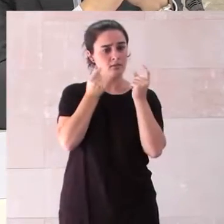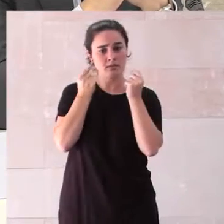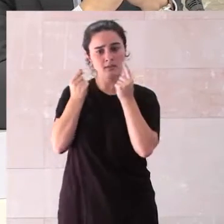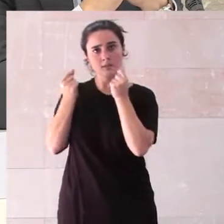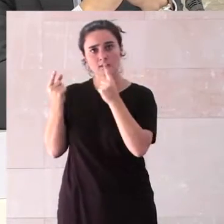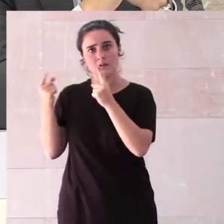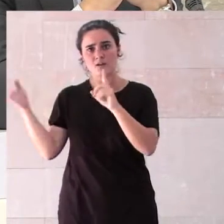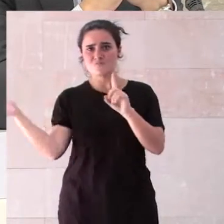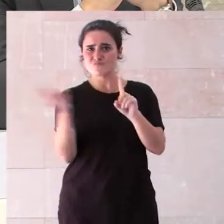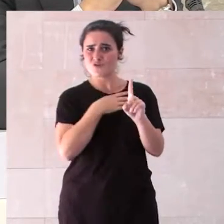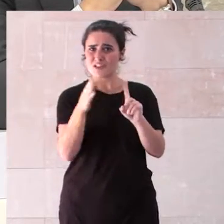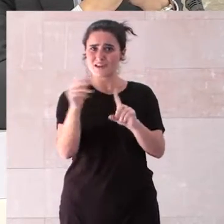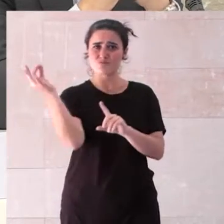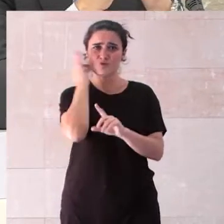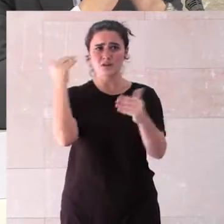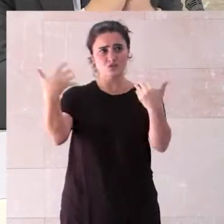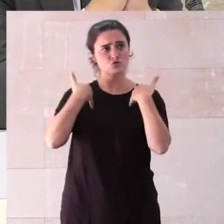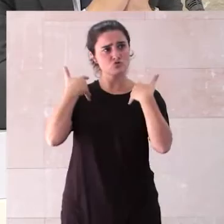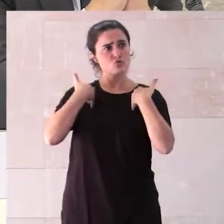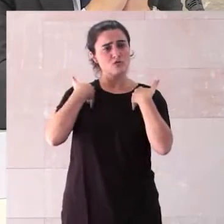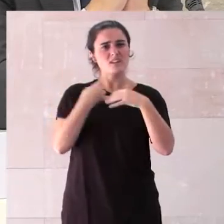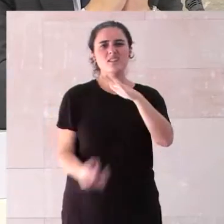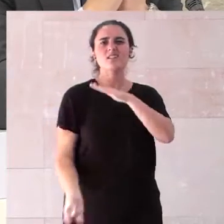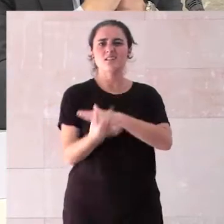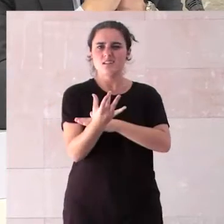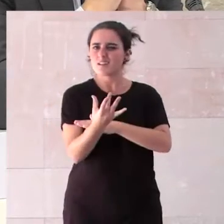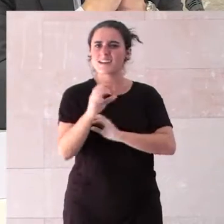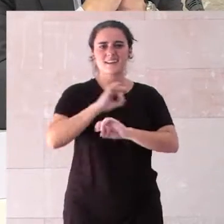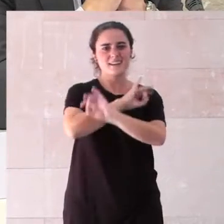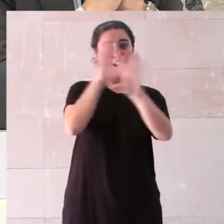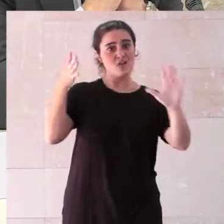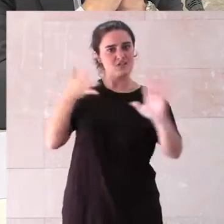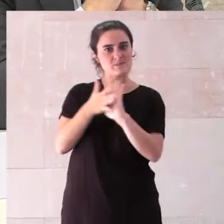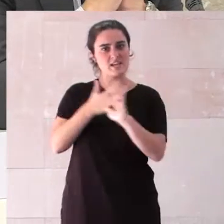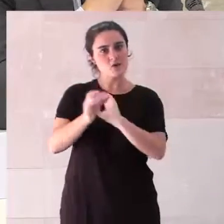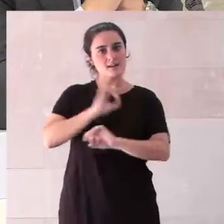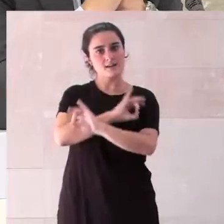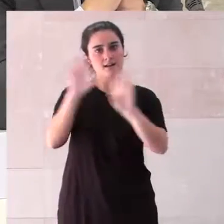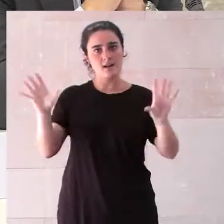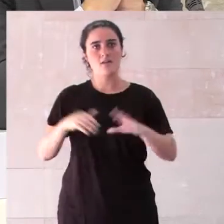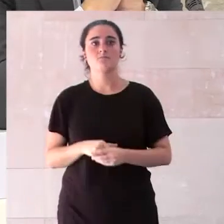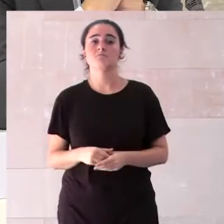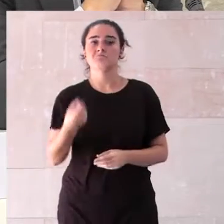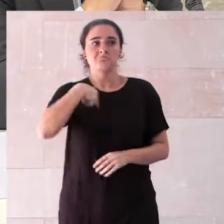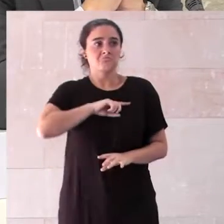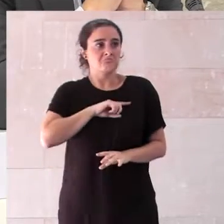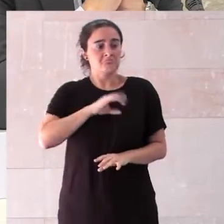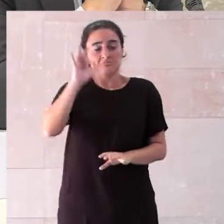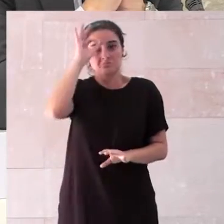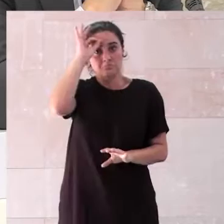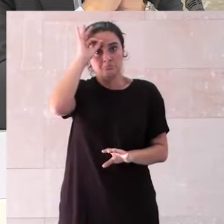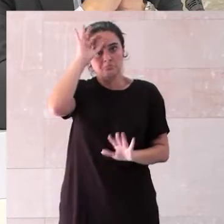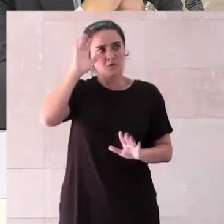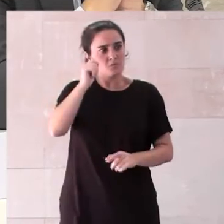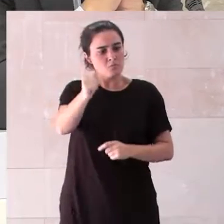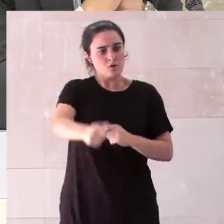la violencia que sufren las mujeres tiene un claro origen y una explicación. Partíamos del desconocimiento, pero poco a